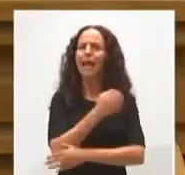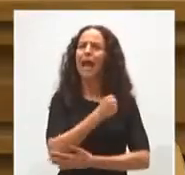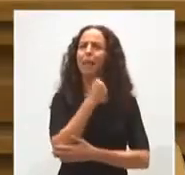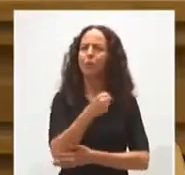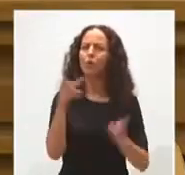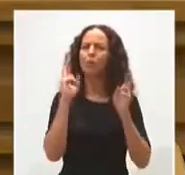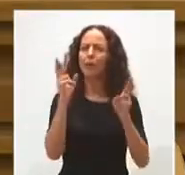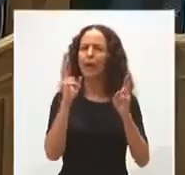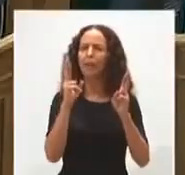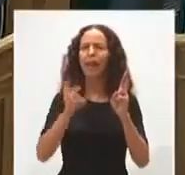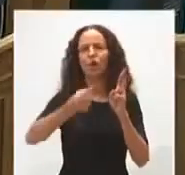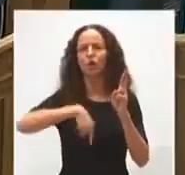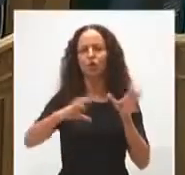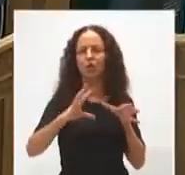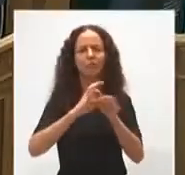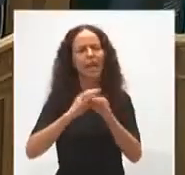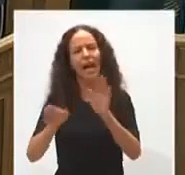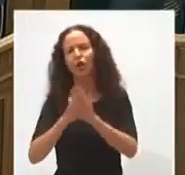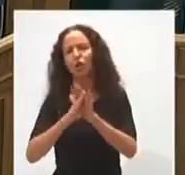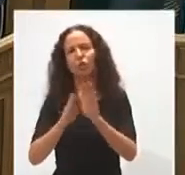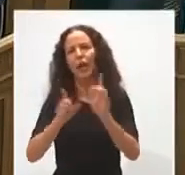que seguir solo agradezco de corazón